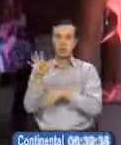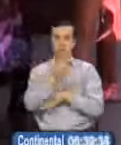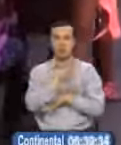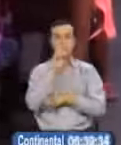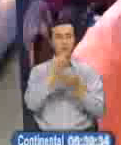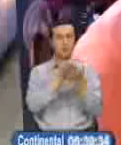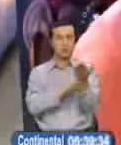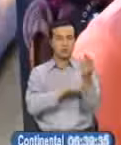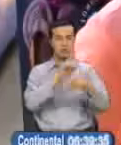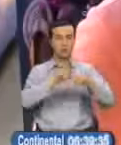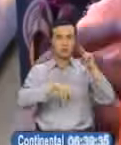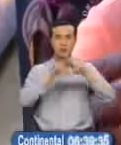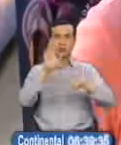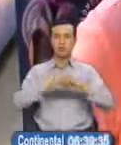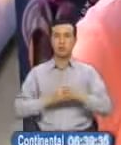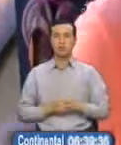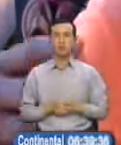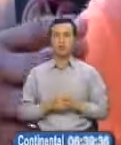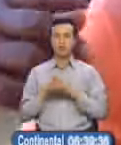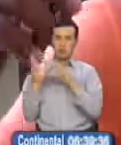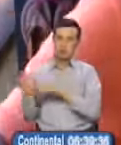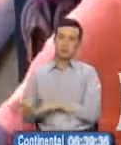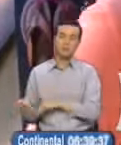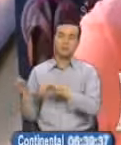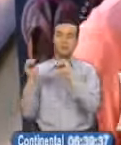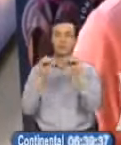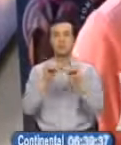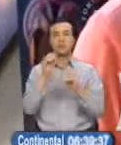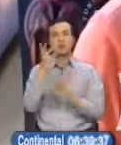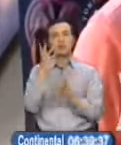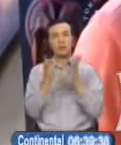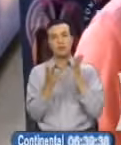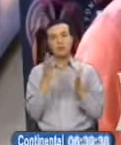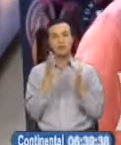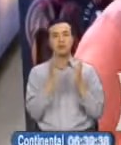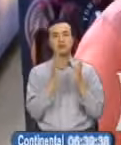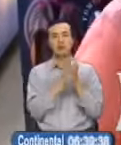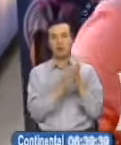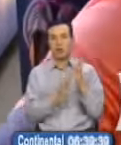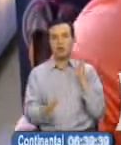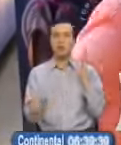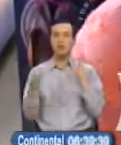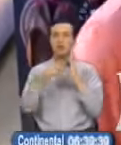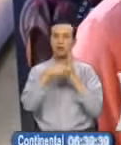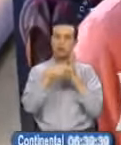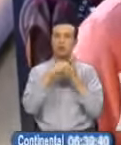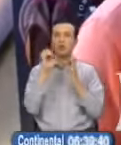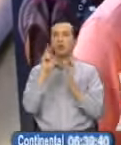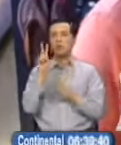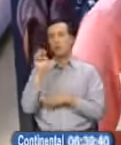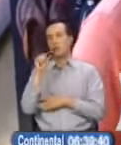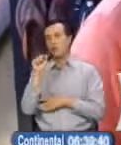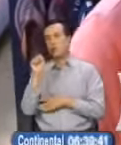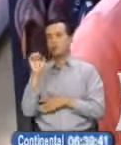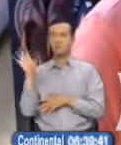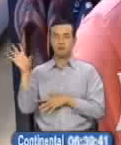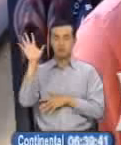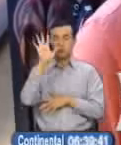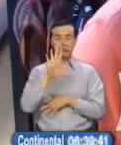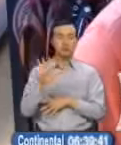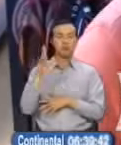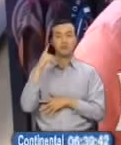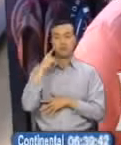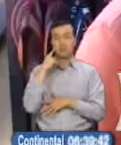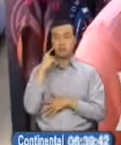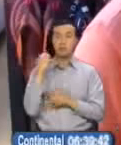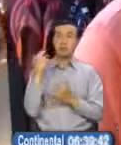tienen proyectados. Que nos van a mandar de qué sé yo, al terminal, qué sé yo, a Las Vegas. Entonces, la